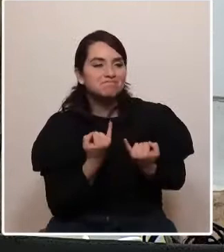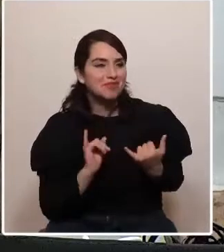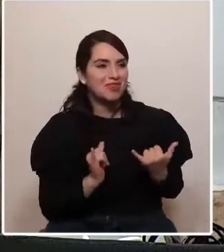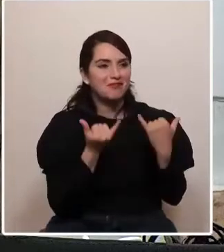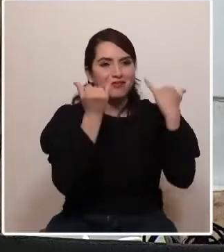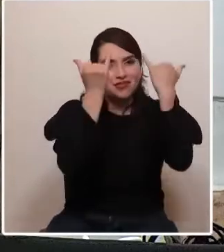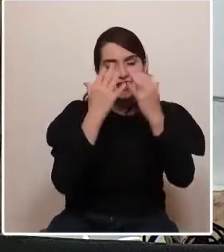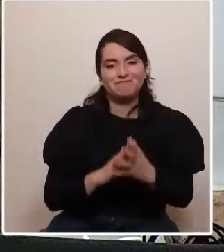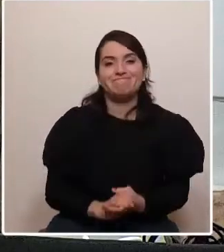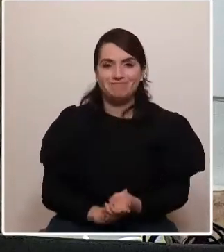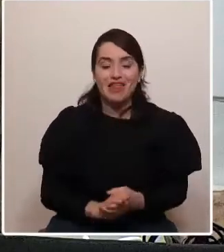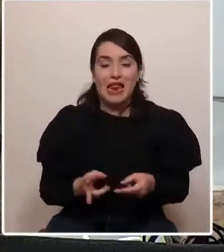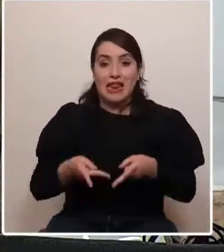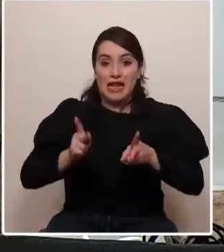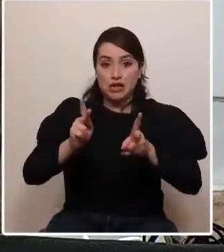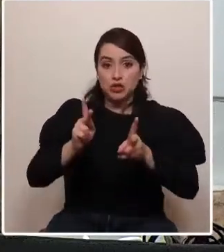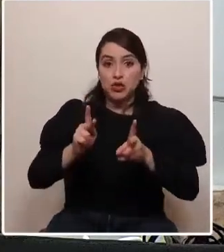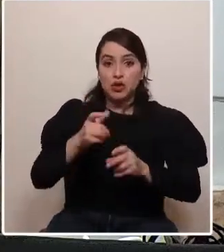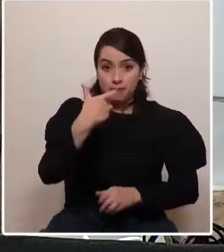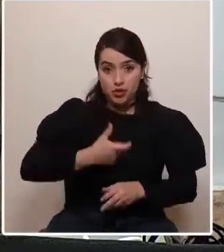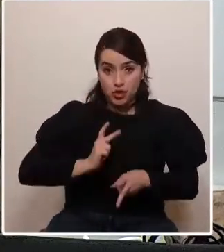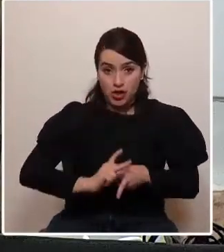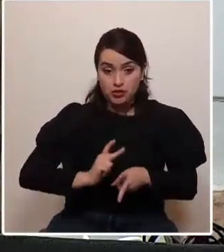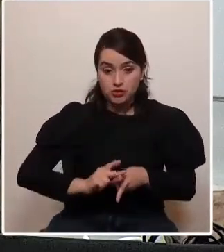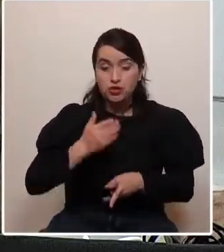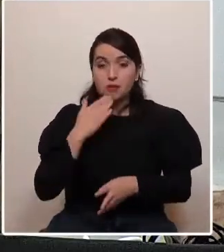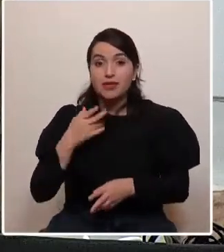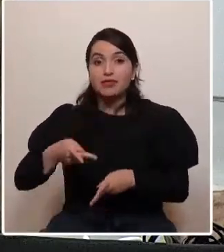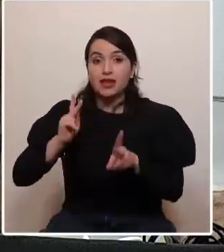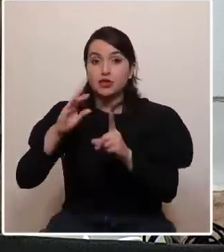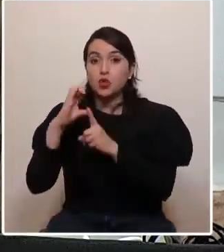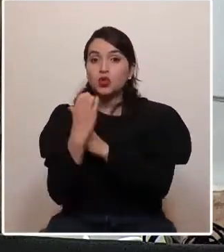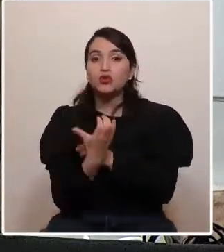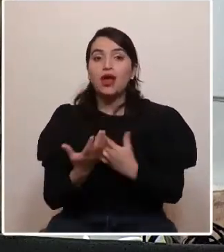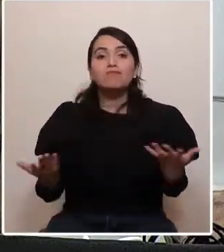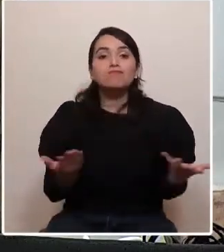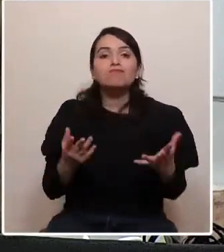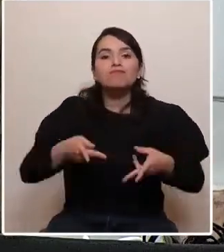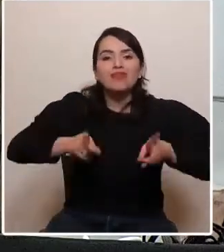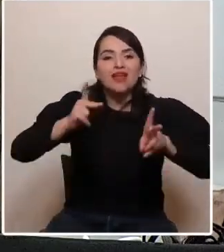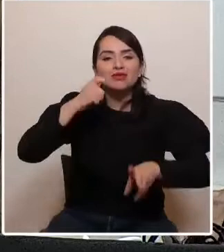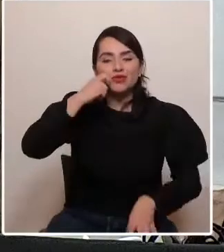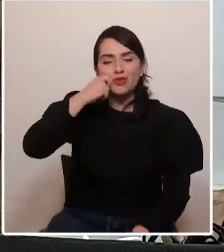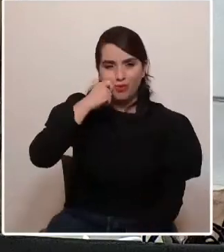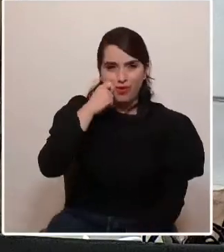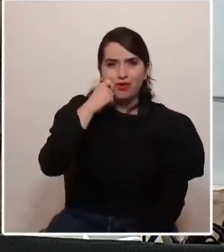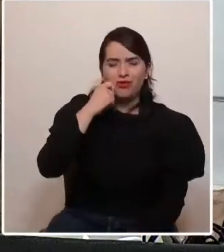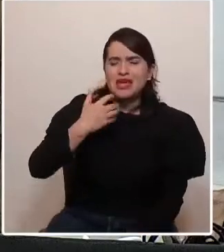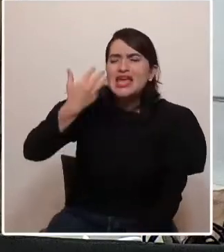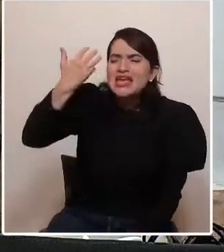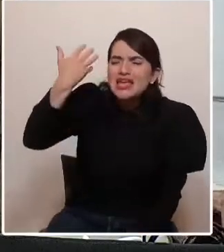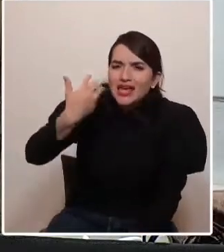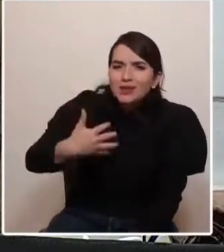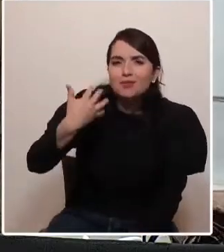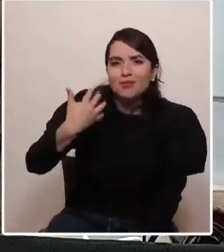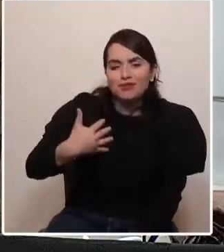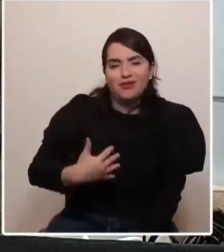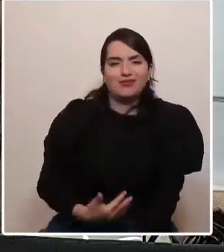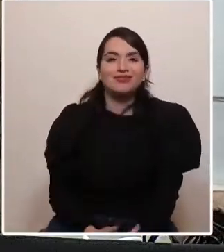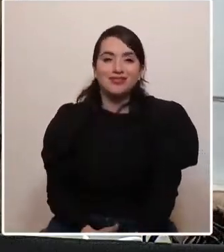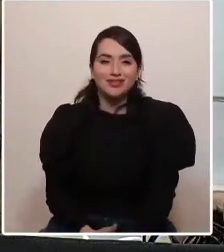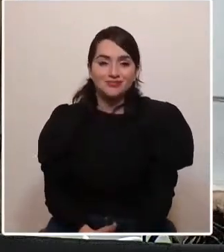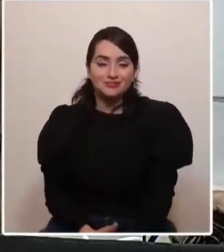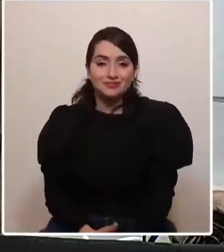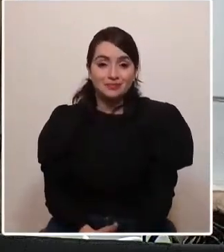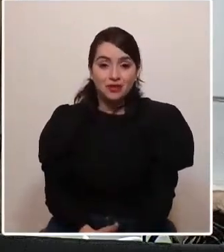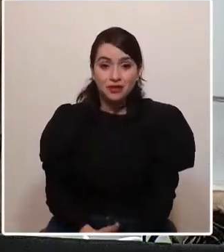de autor como los derechos culturales son derechos humanos, lo que da cuenta de su fundamental importancia. Es más,